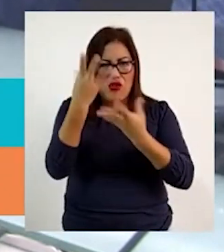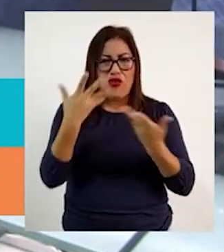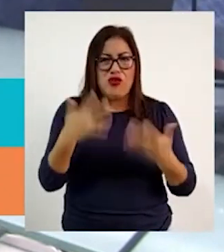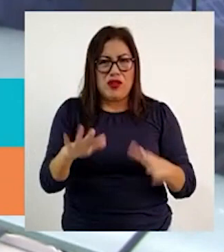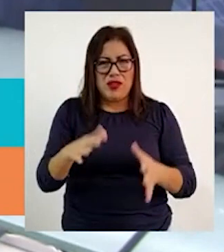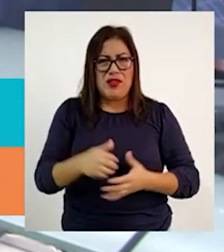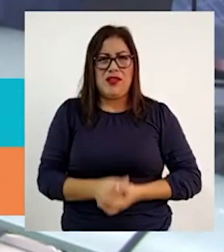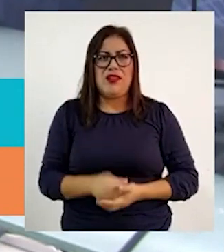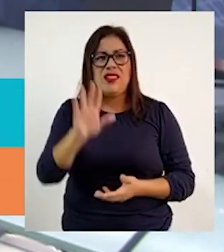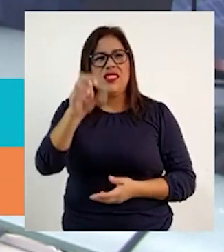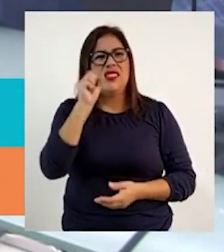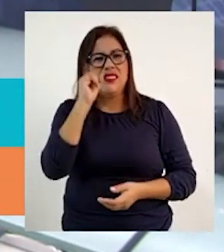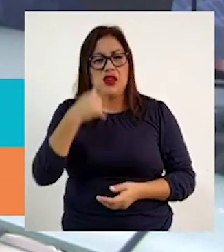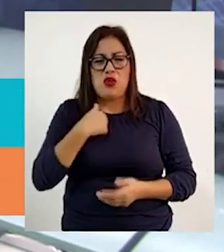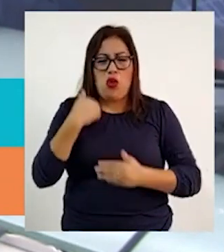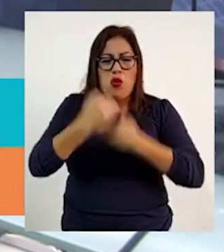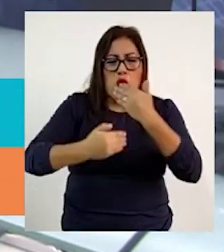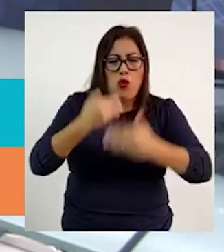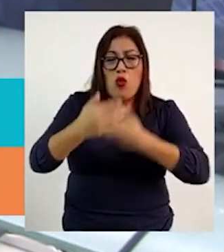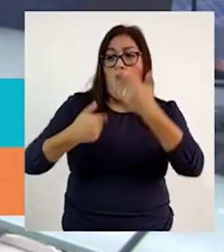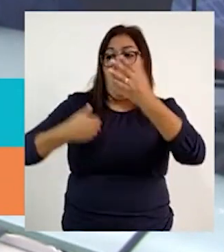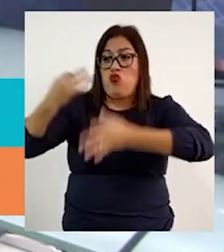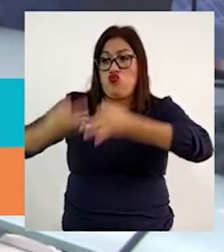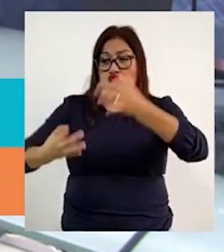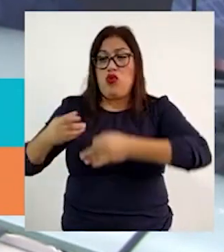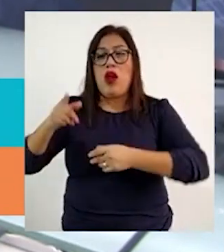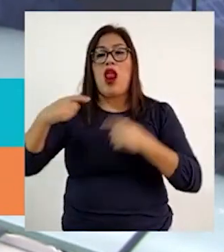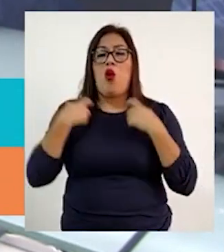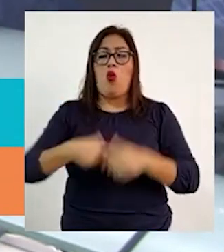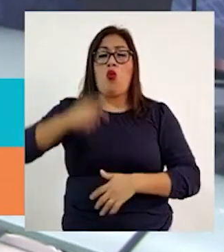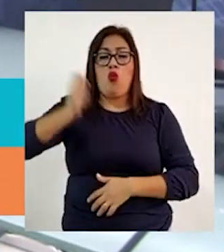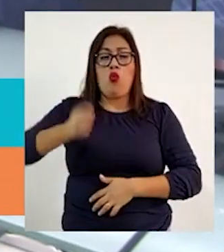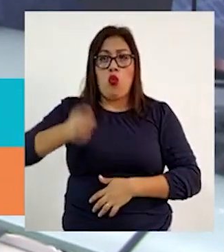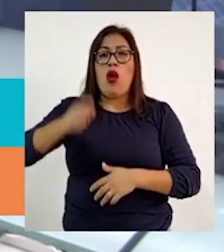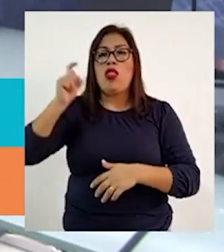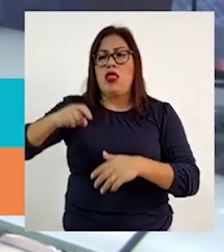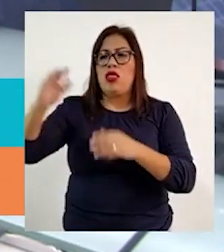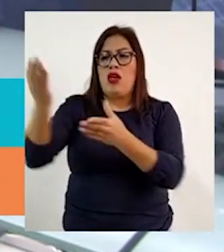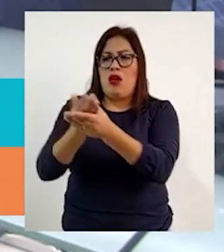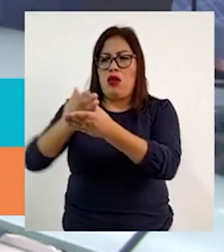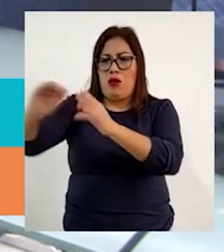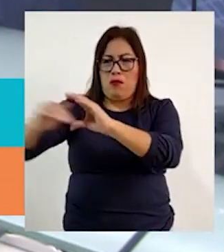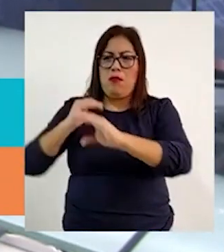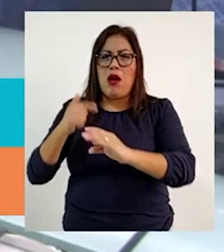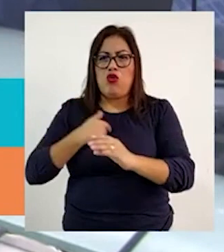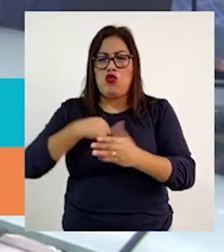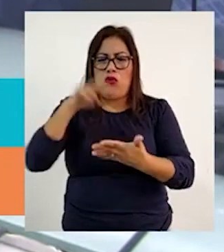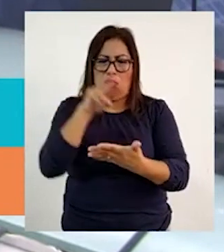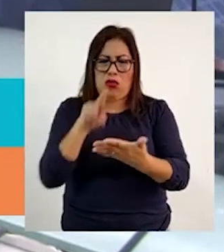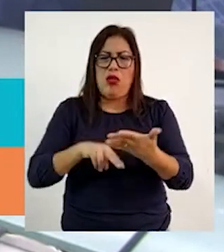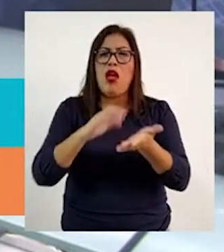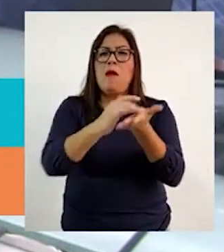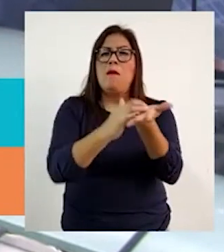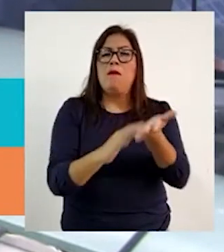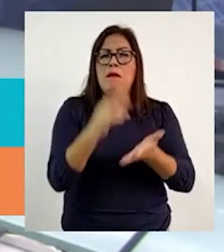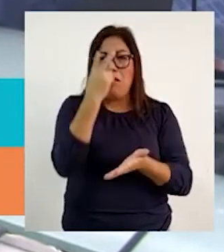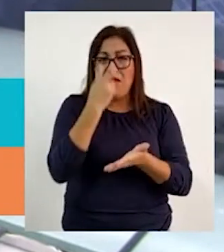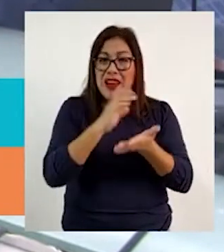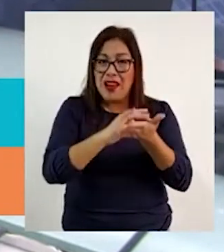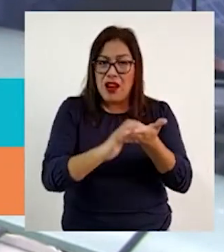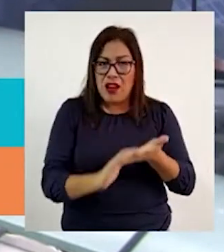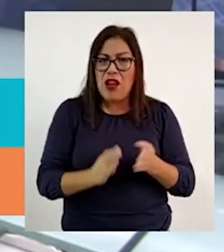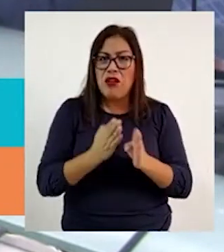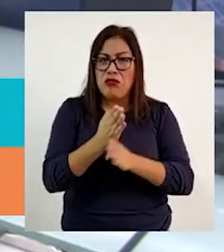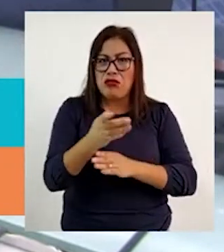tengo un proceso judicial, el juez tiene la obligación de enviarme el expediente en braille. Y la empresa telefónica tiene la obligación